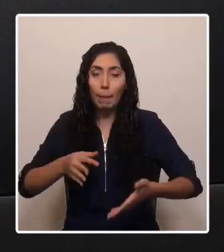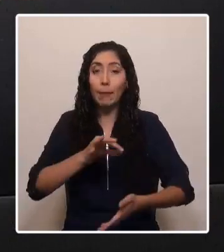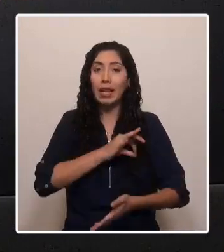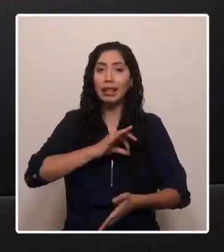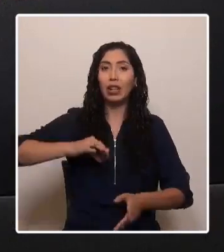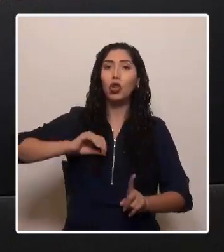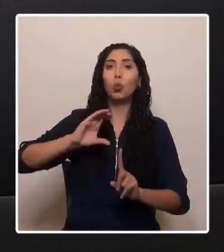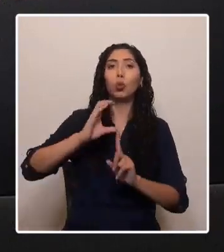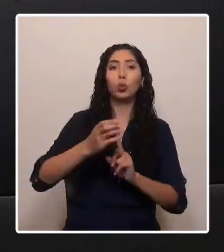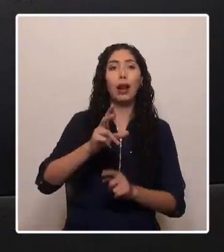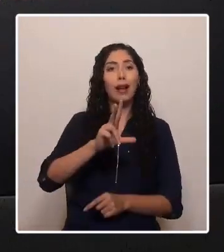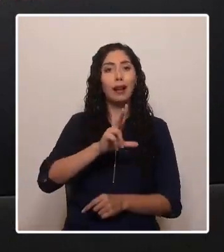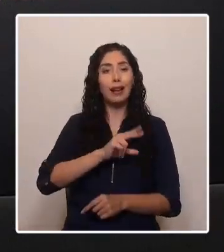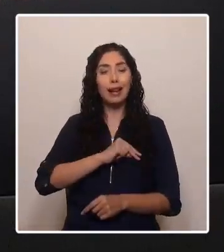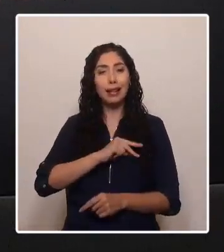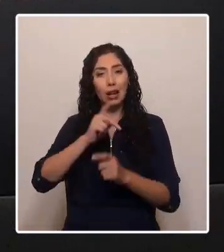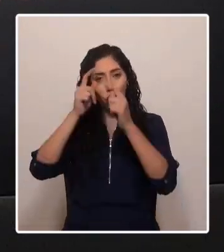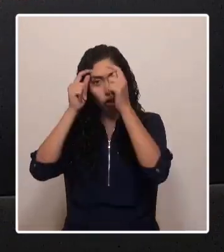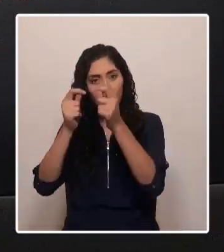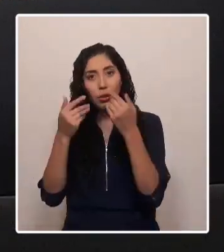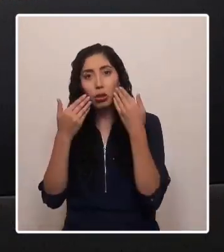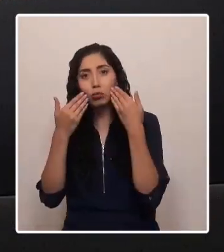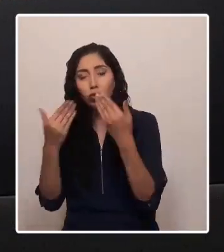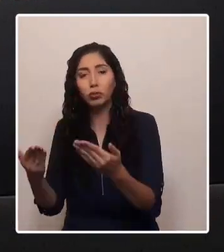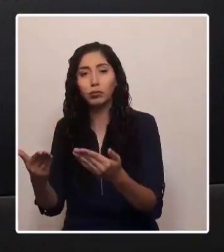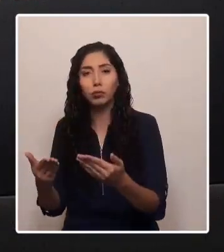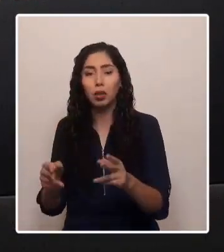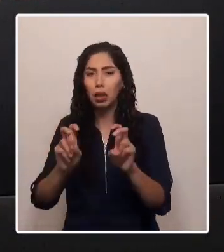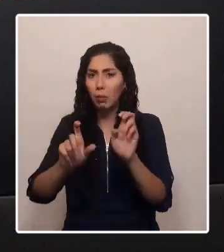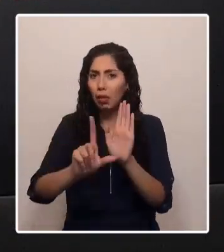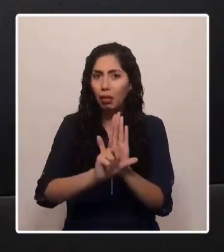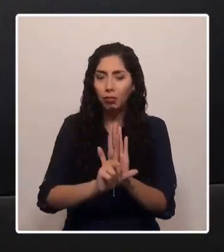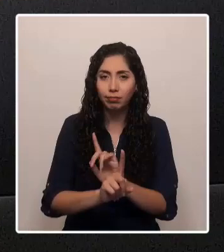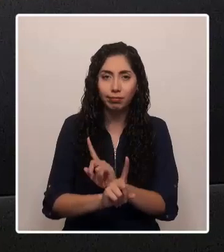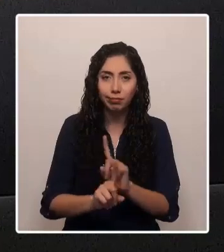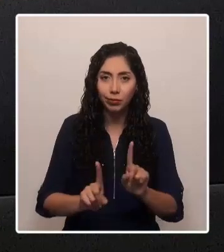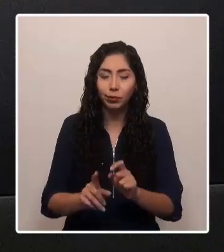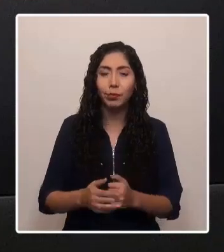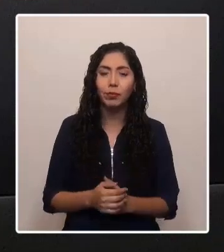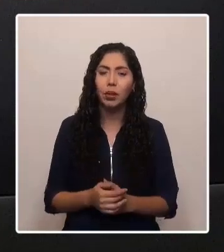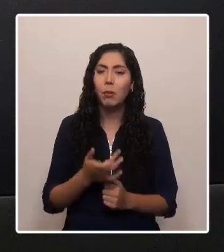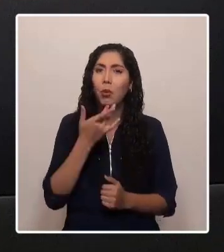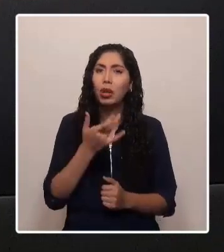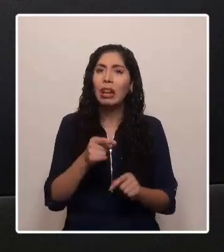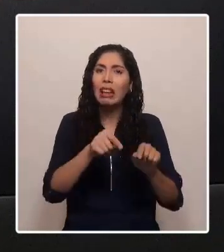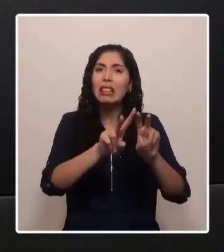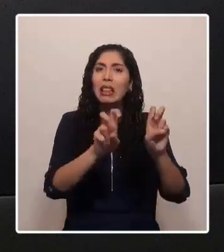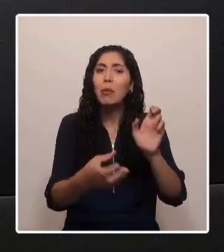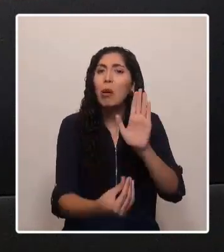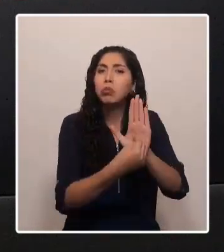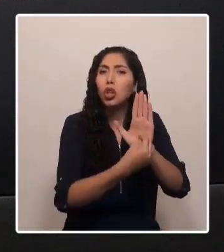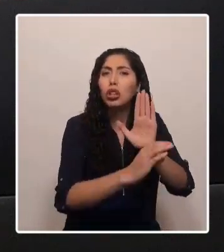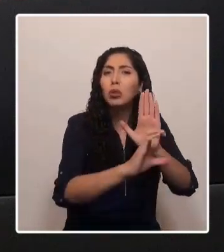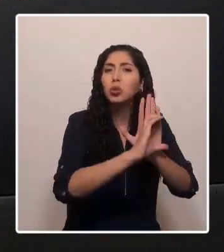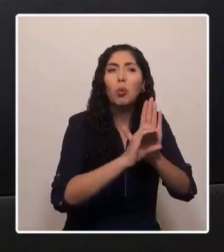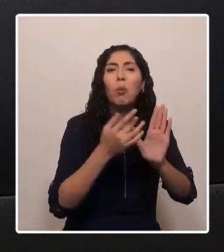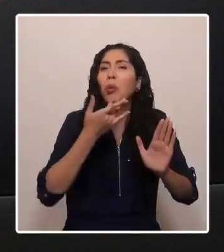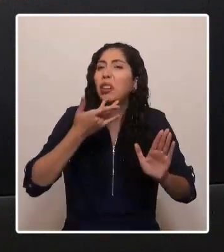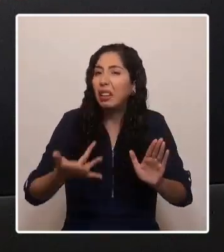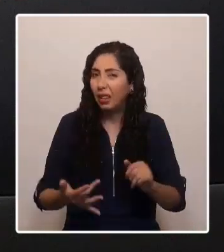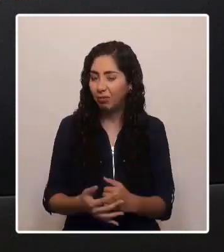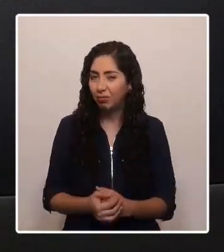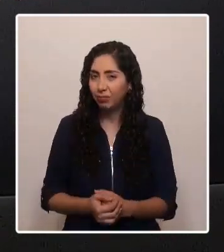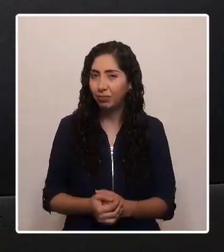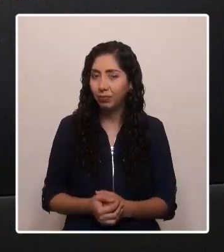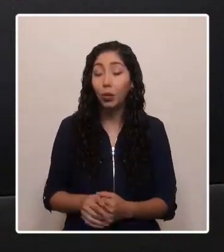Cultura y que ni siquiera es materia de ley. ¿Por qué tiene que estar esto en la Constitución? Como último